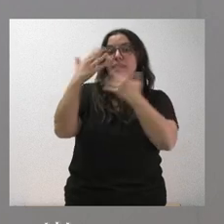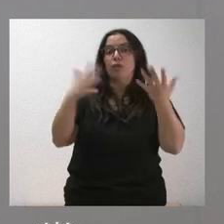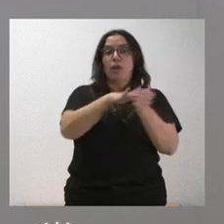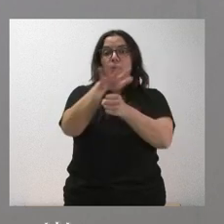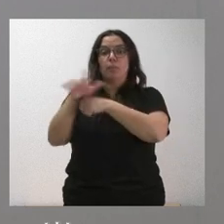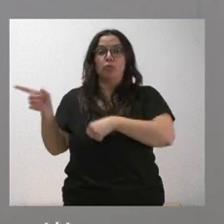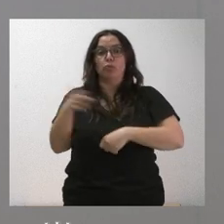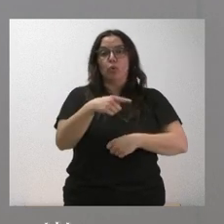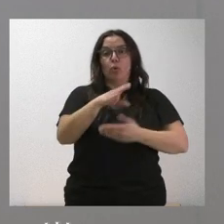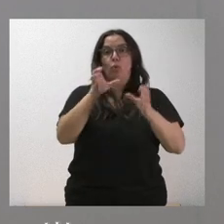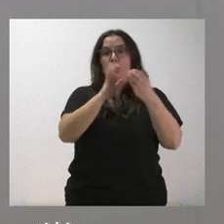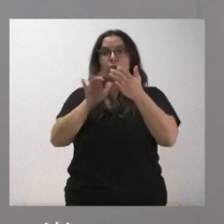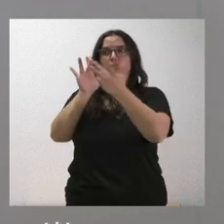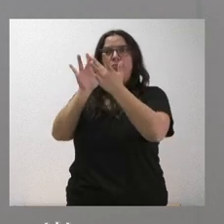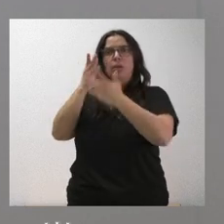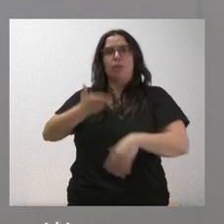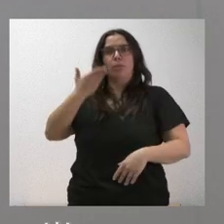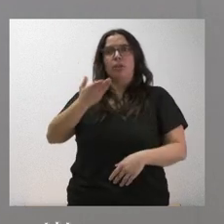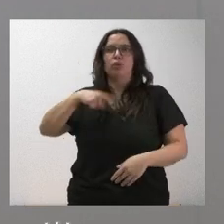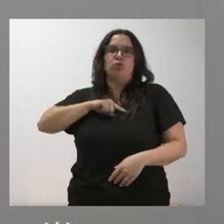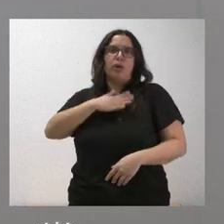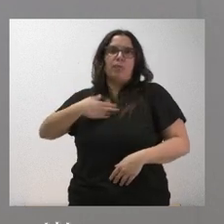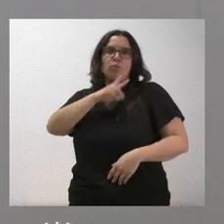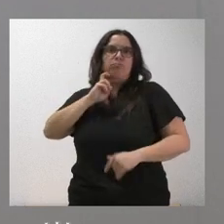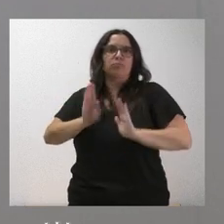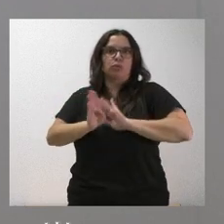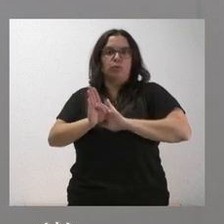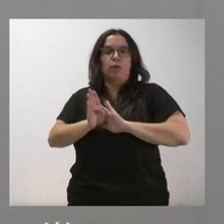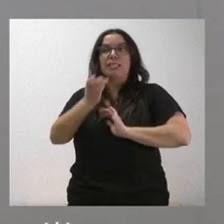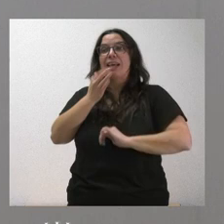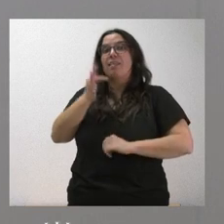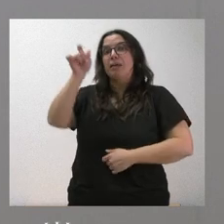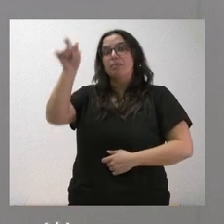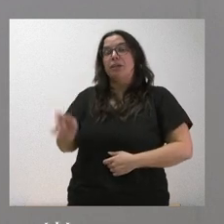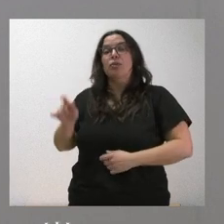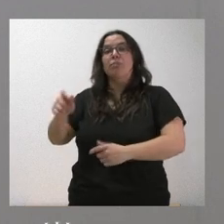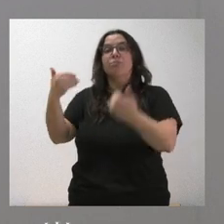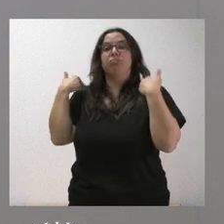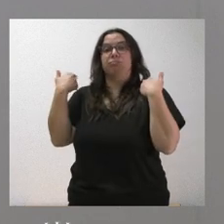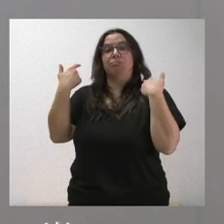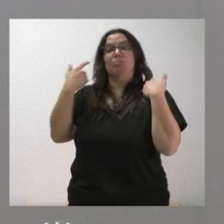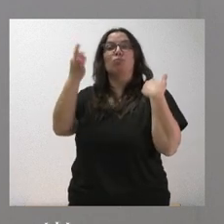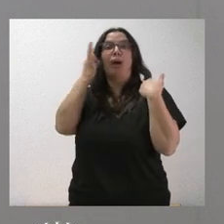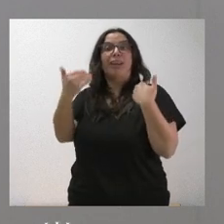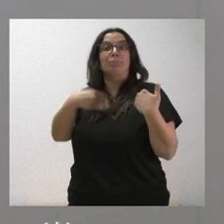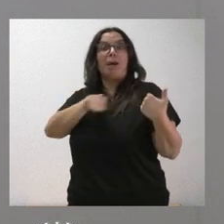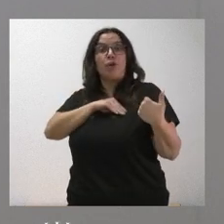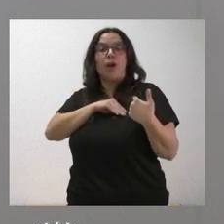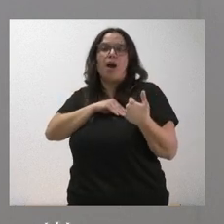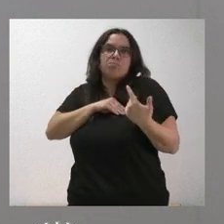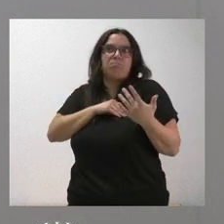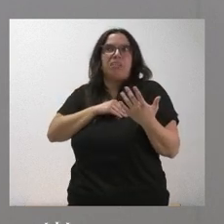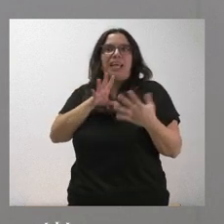tiene un papel de relación muy importante con el Bei lo queremos seguir manteniendo que haya un español al frente del Bei lo que entendemos es que no pone en